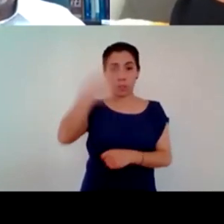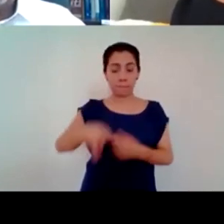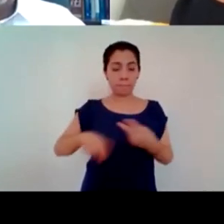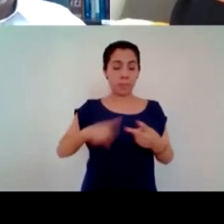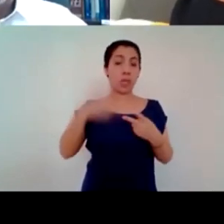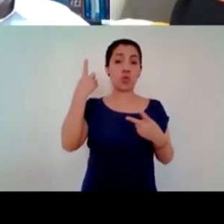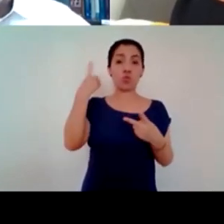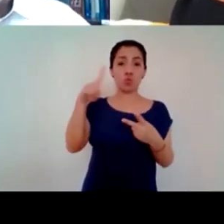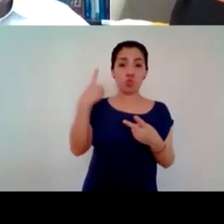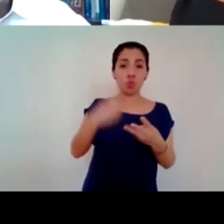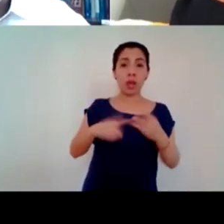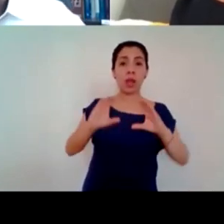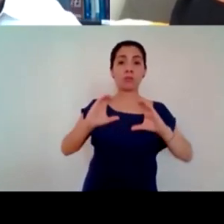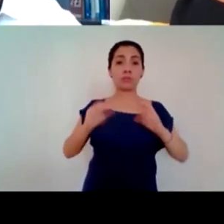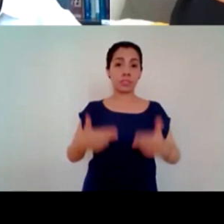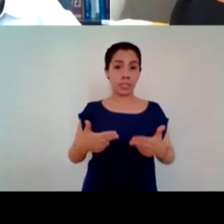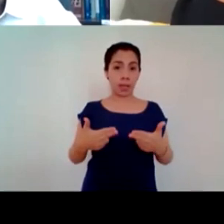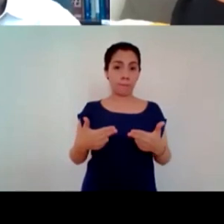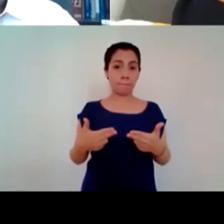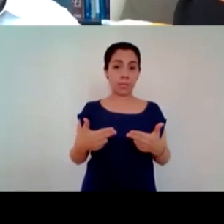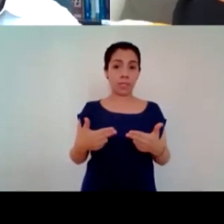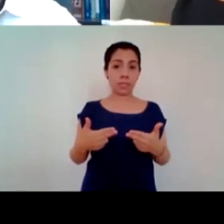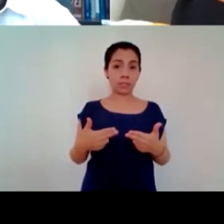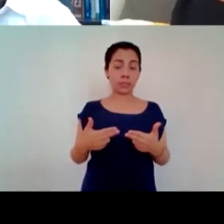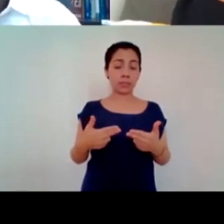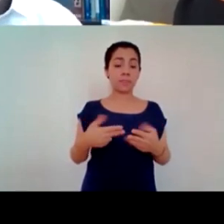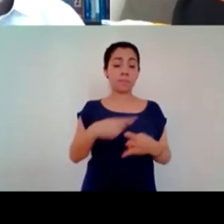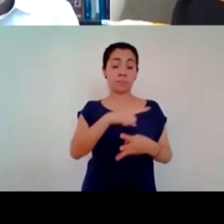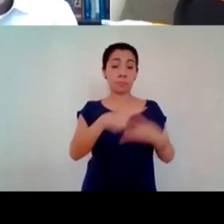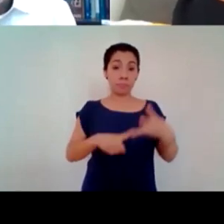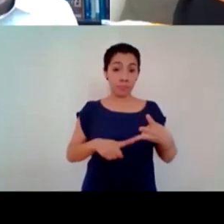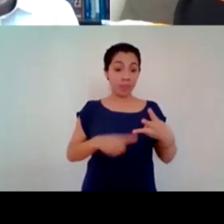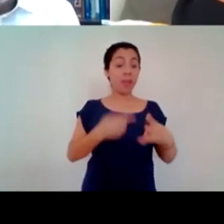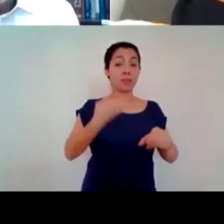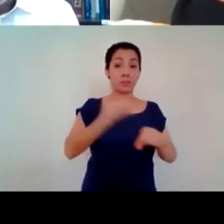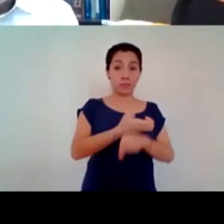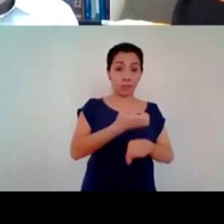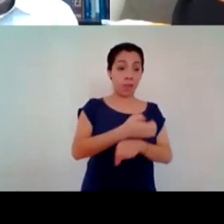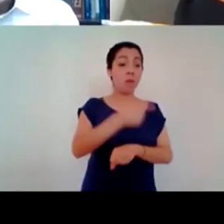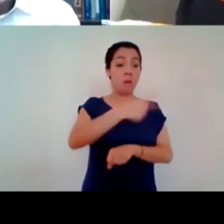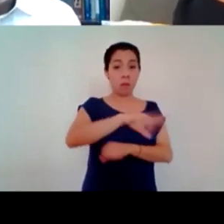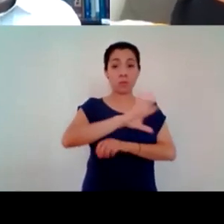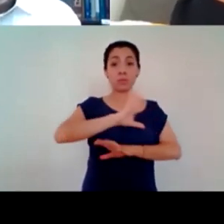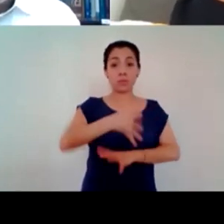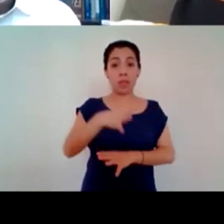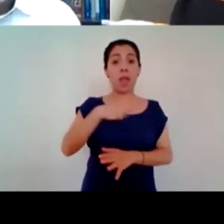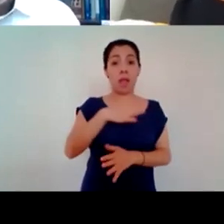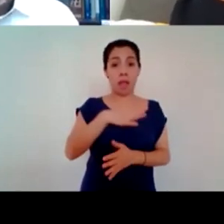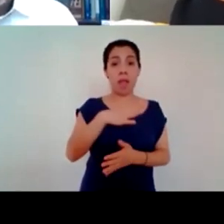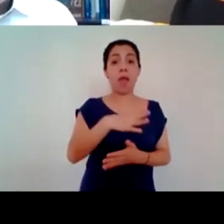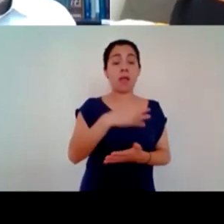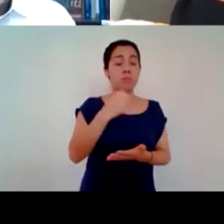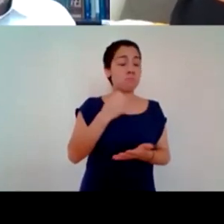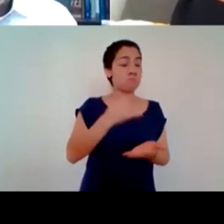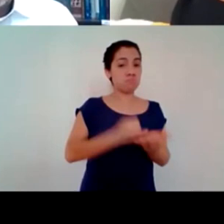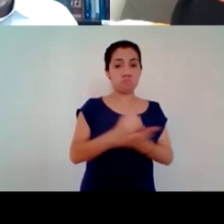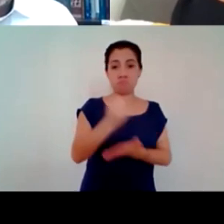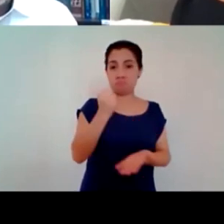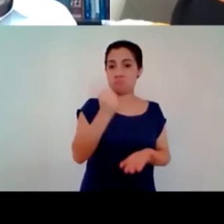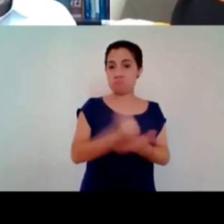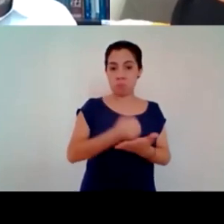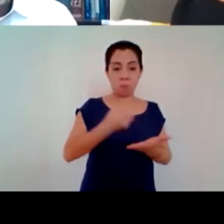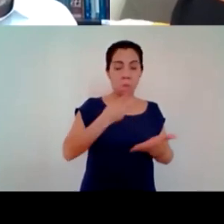Durango, Chiapas. Son estados en donde ya tienen programas, ¿no? Nuevo León, donde ya tienen